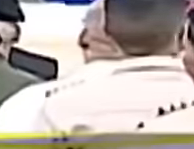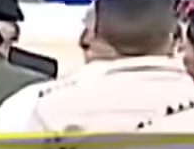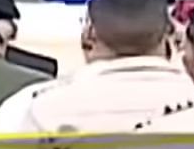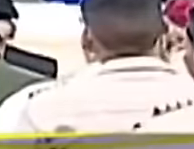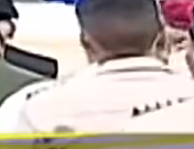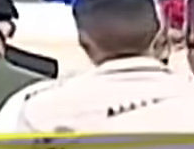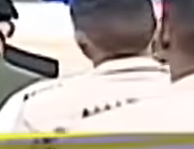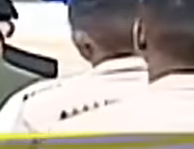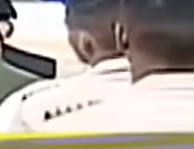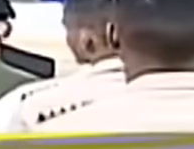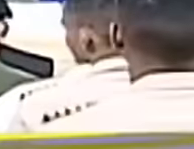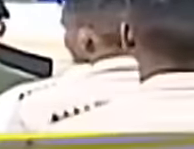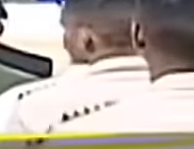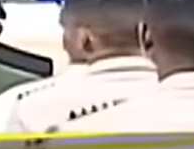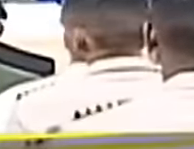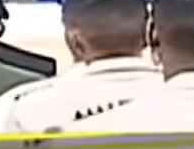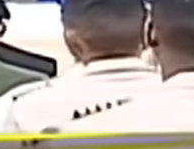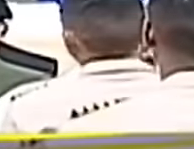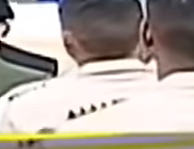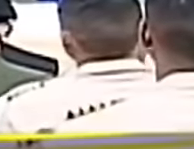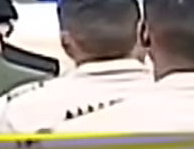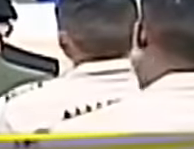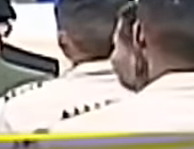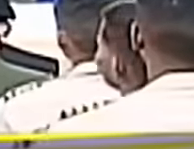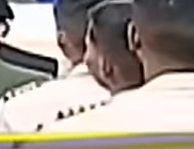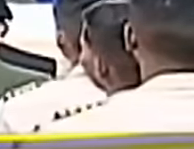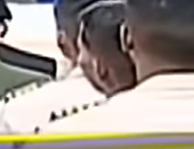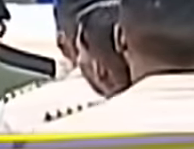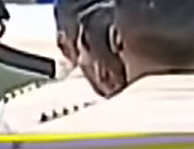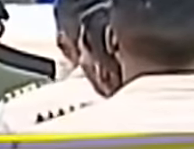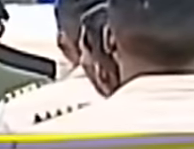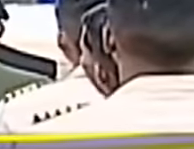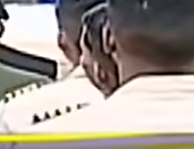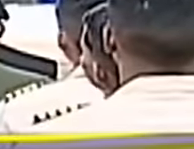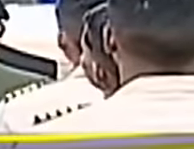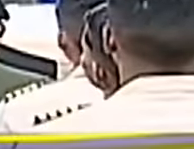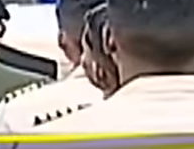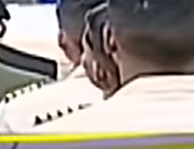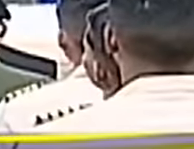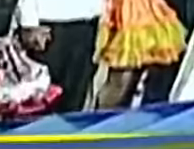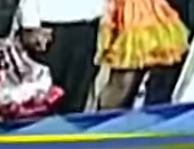estos cantantes del cuerpo. A las dos, sonrían. A las tres.